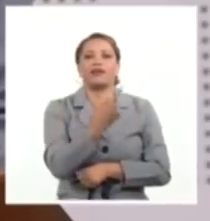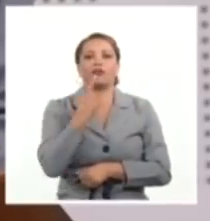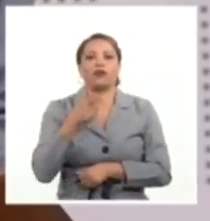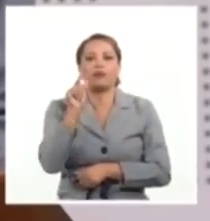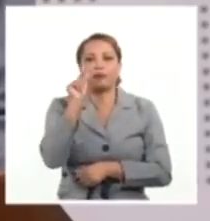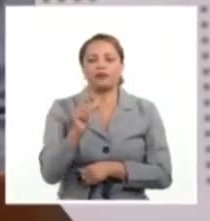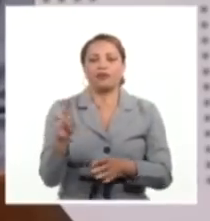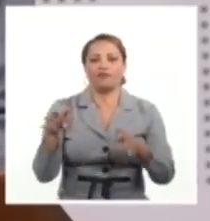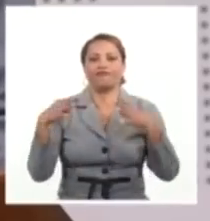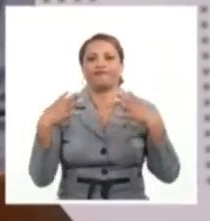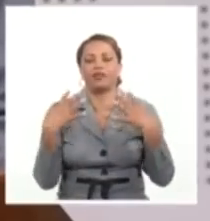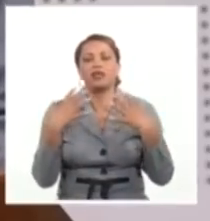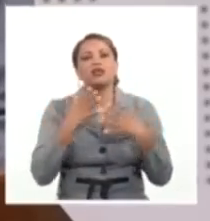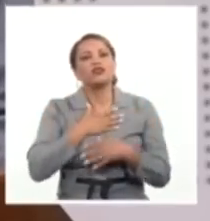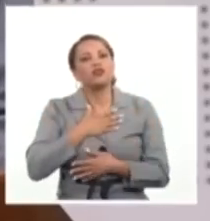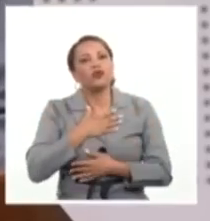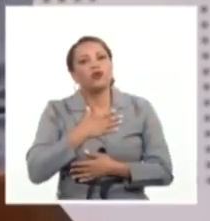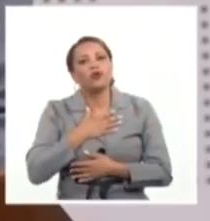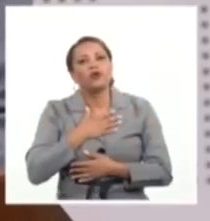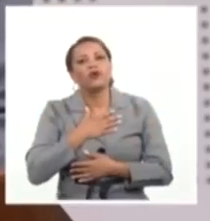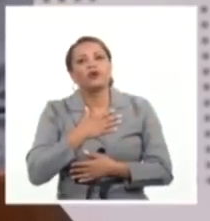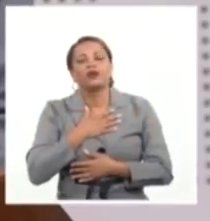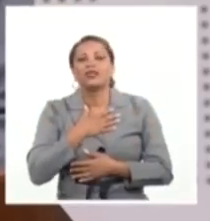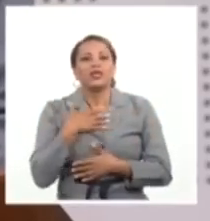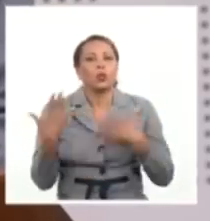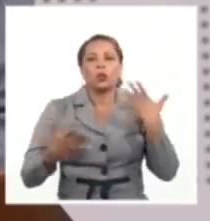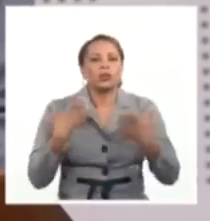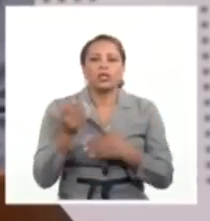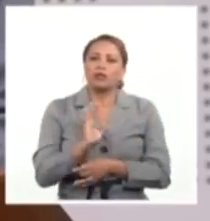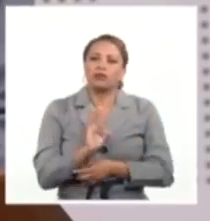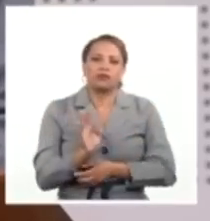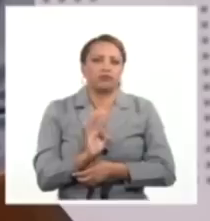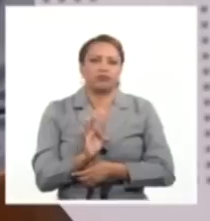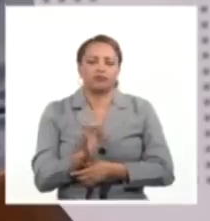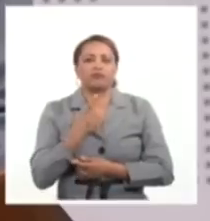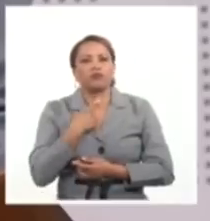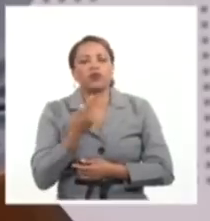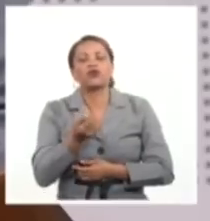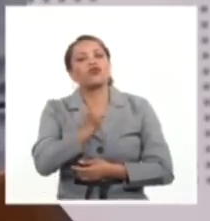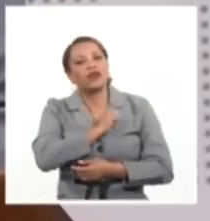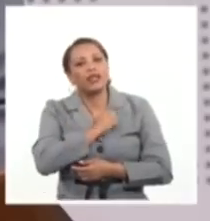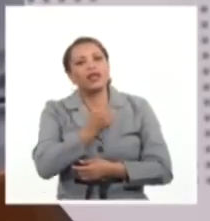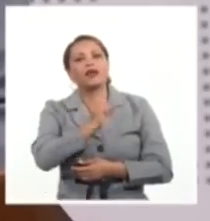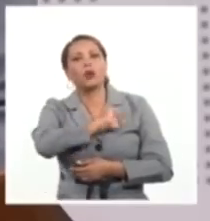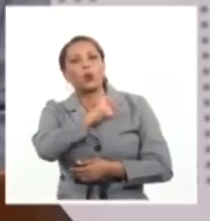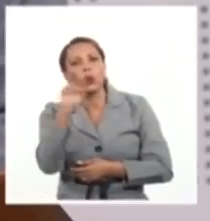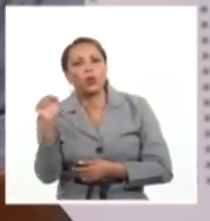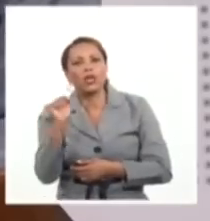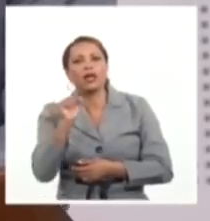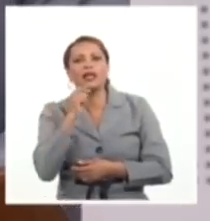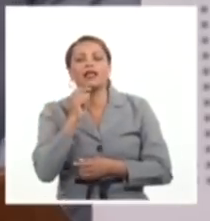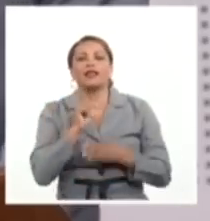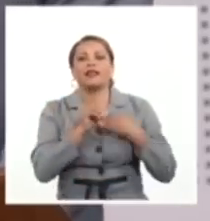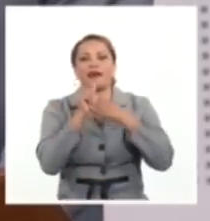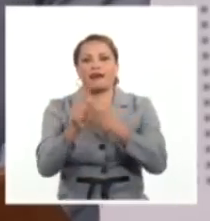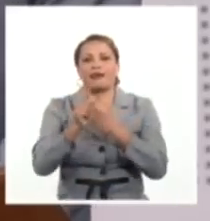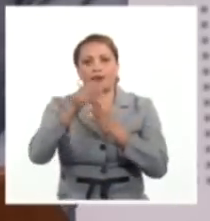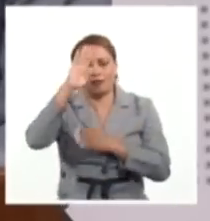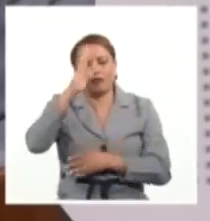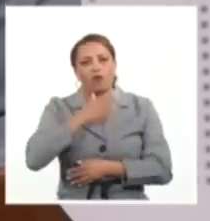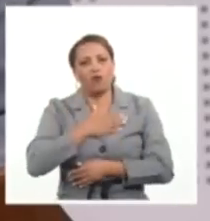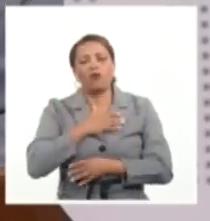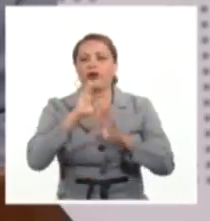escuchan. Siento una enorme insatisfacción por no haber sido capaz de lograr, desde la conducción del país,